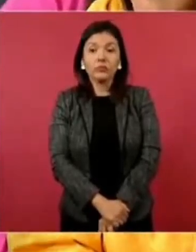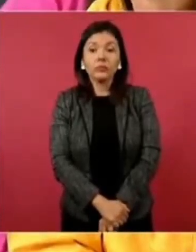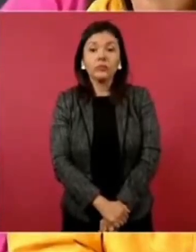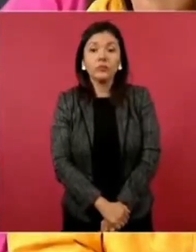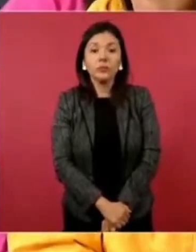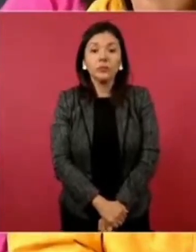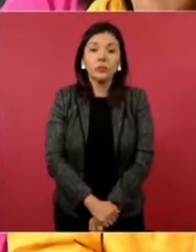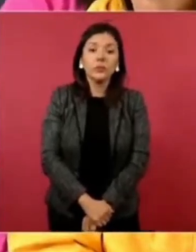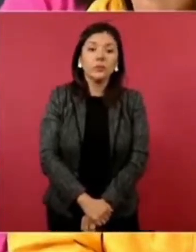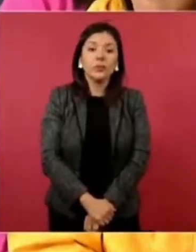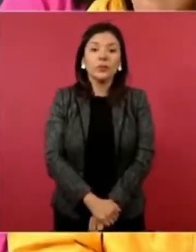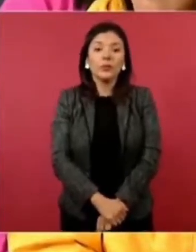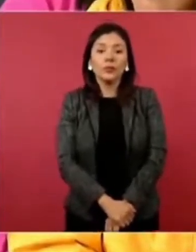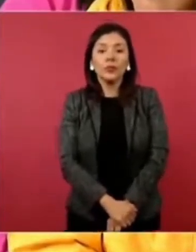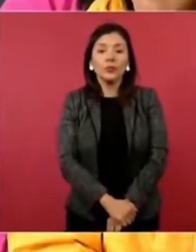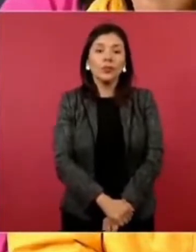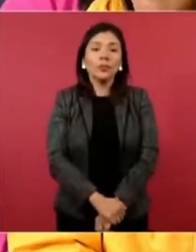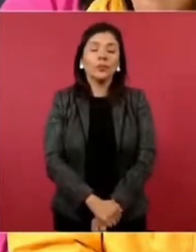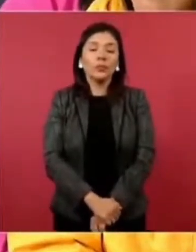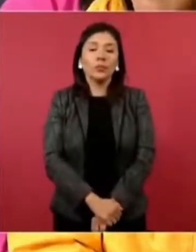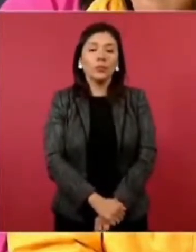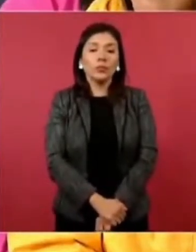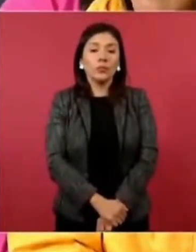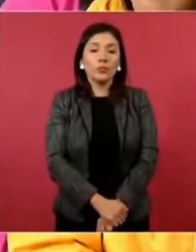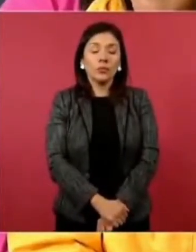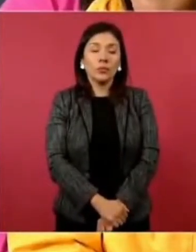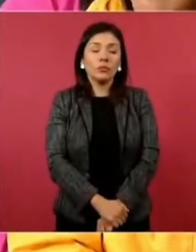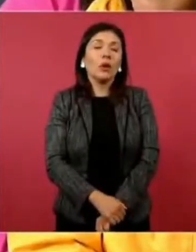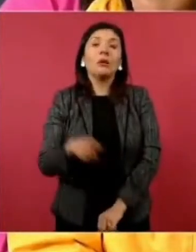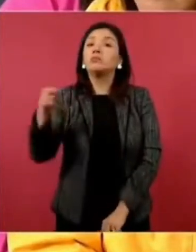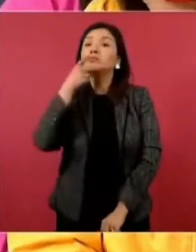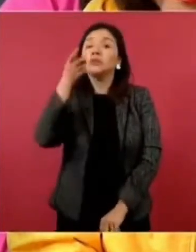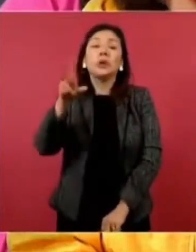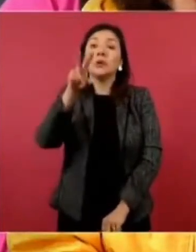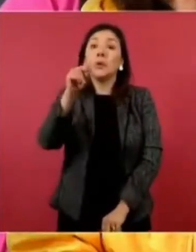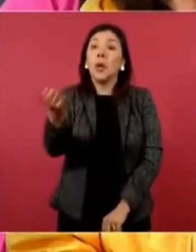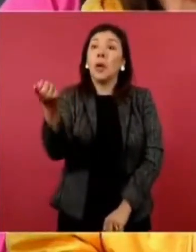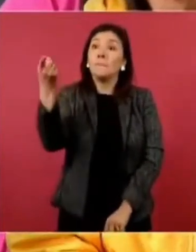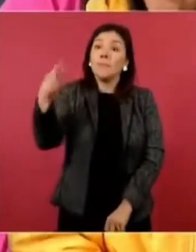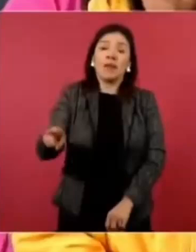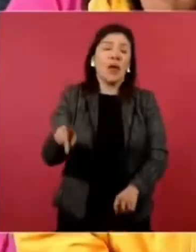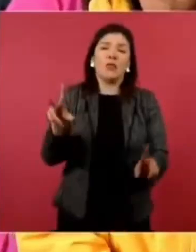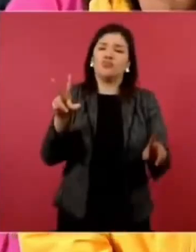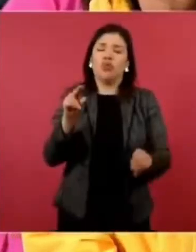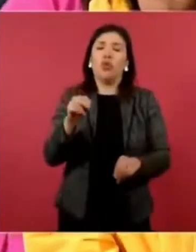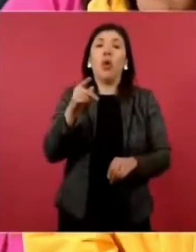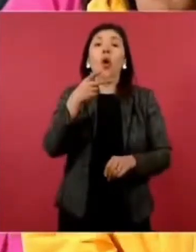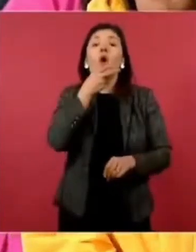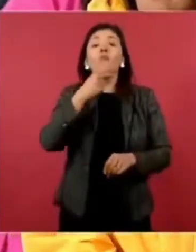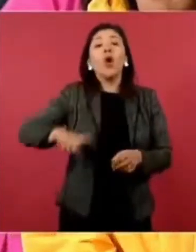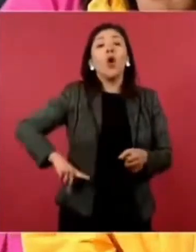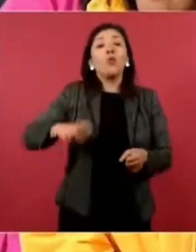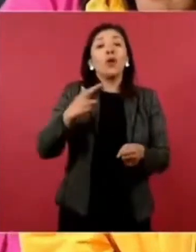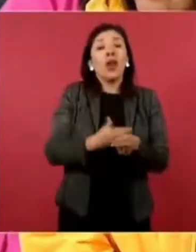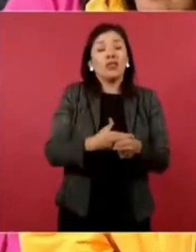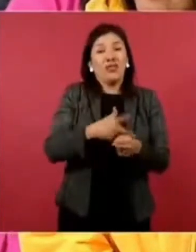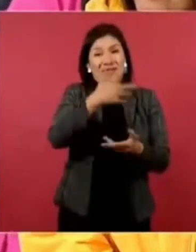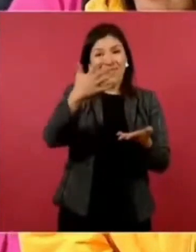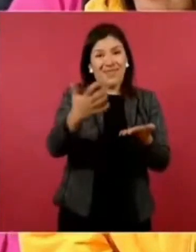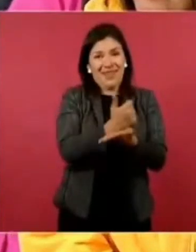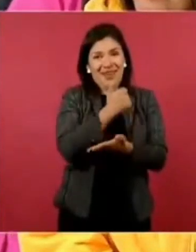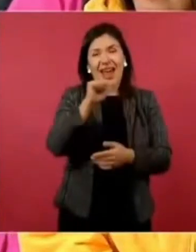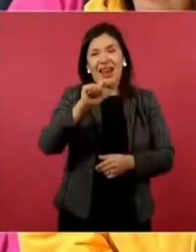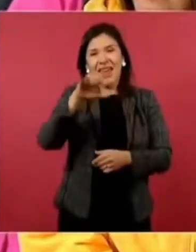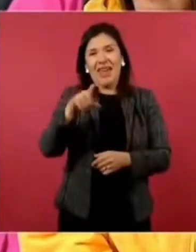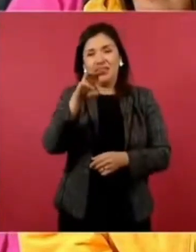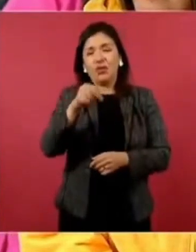así, de la nada. Obviamente niegan que hayan recibido instrucciones. El gobernador electo, Alejandro Armenta, ha asegurado que